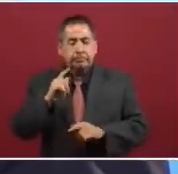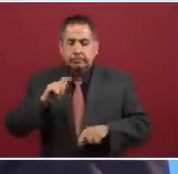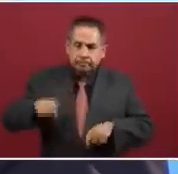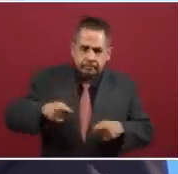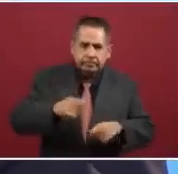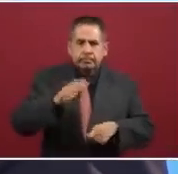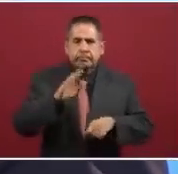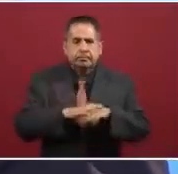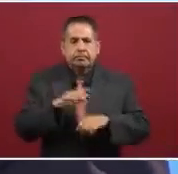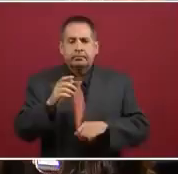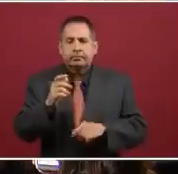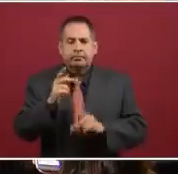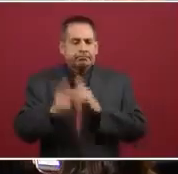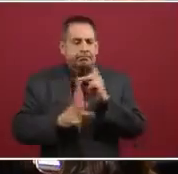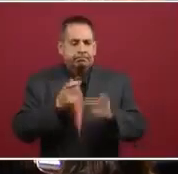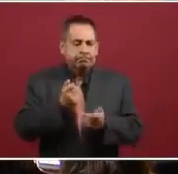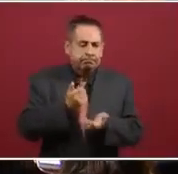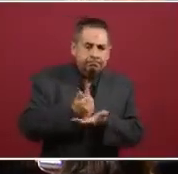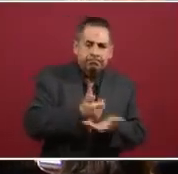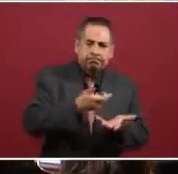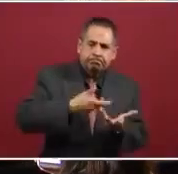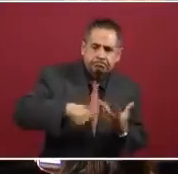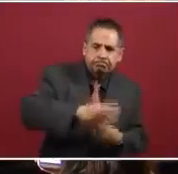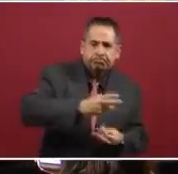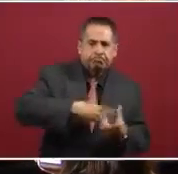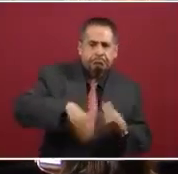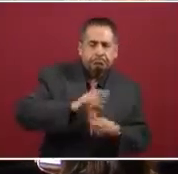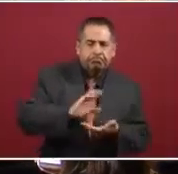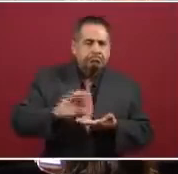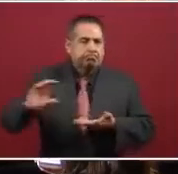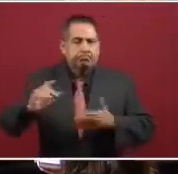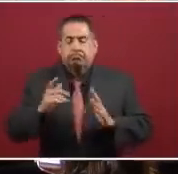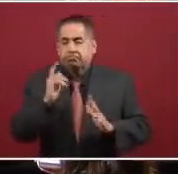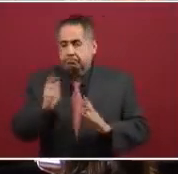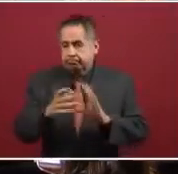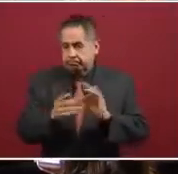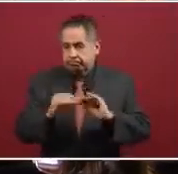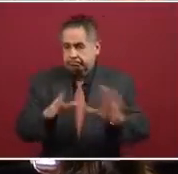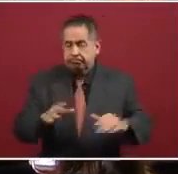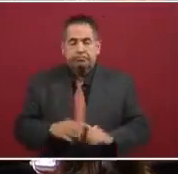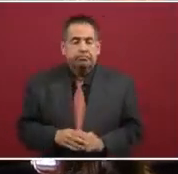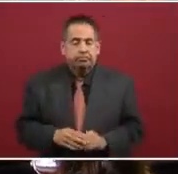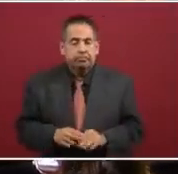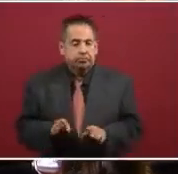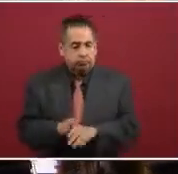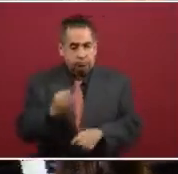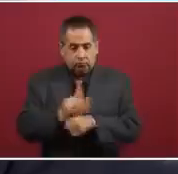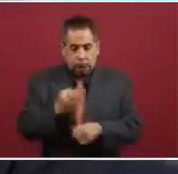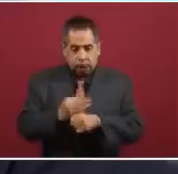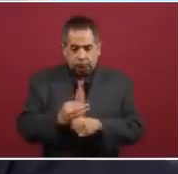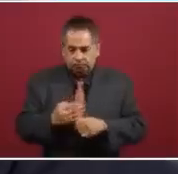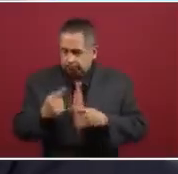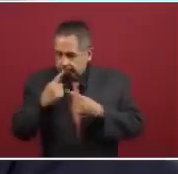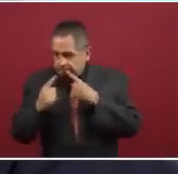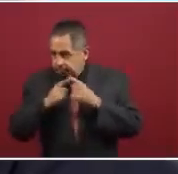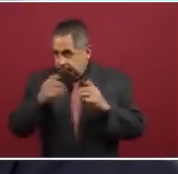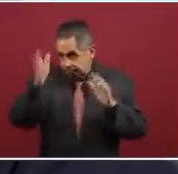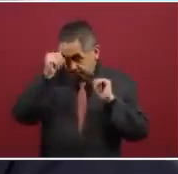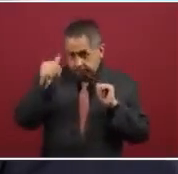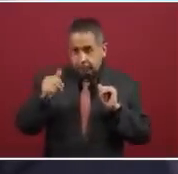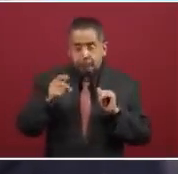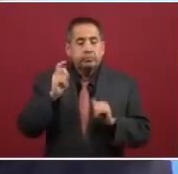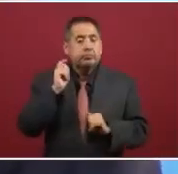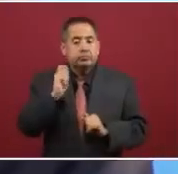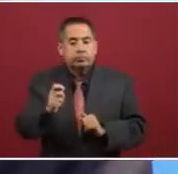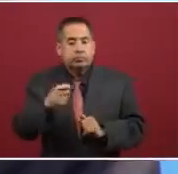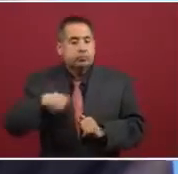crédito revolventes. Debe quedar totalmente claro que con la presente renegociación no